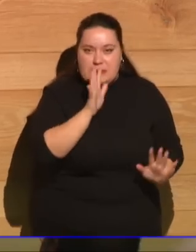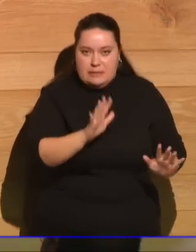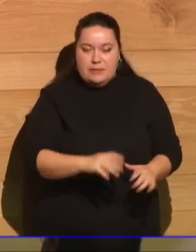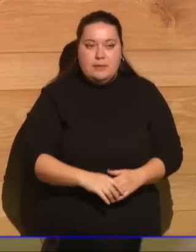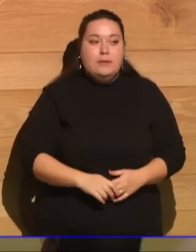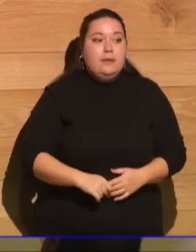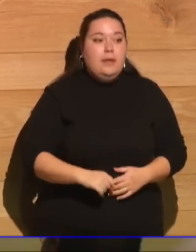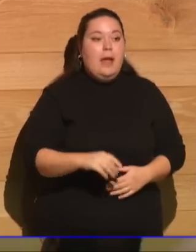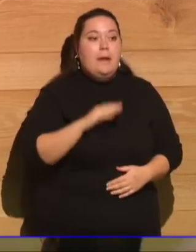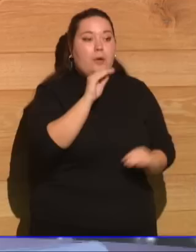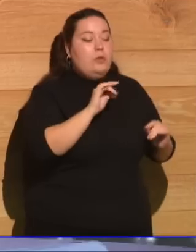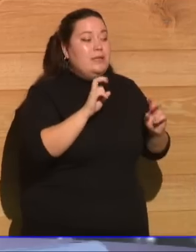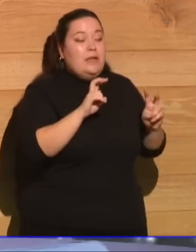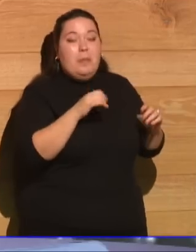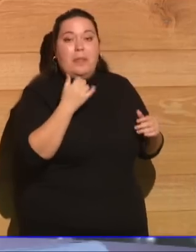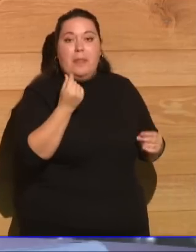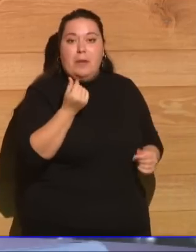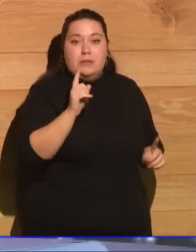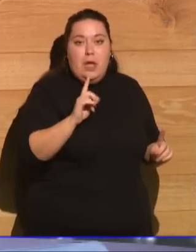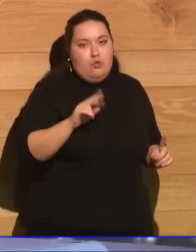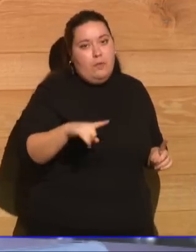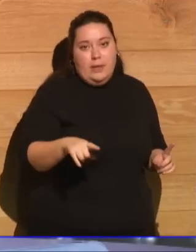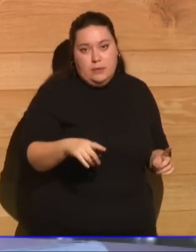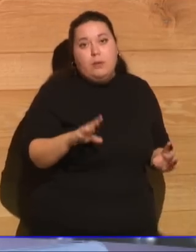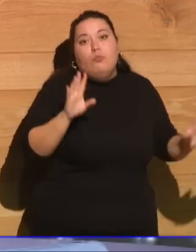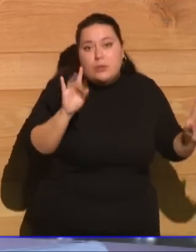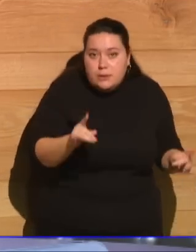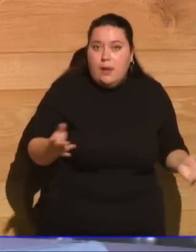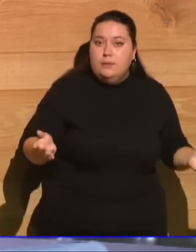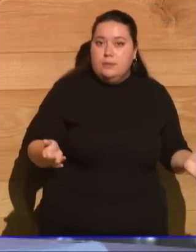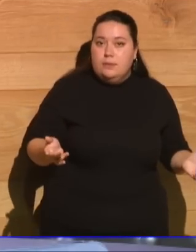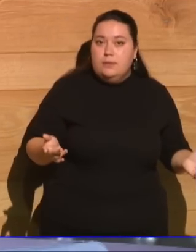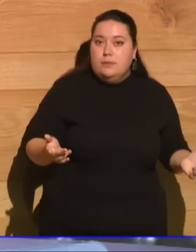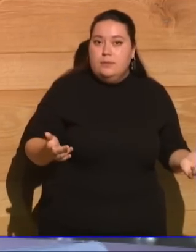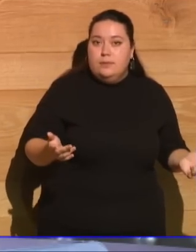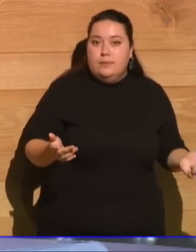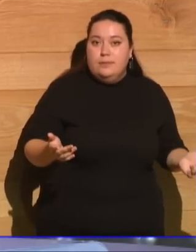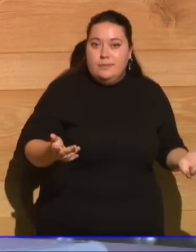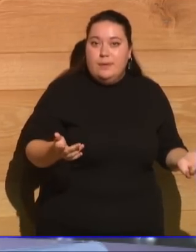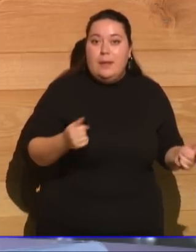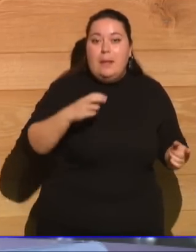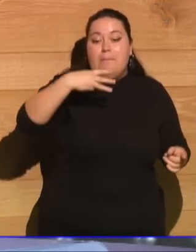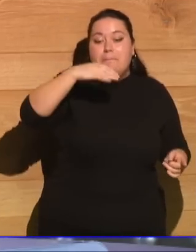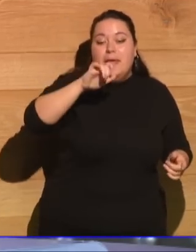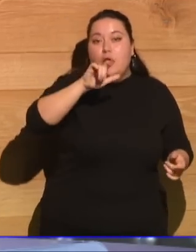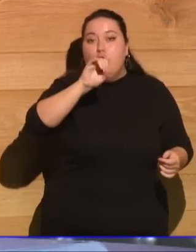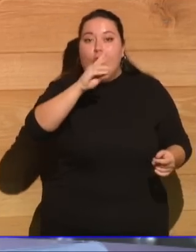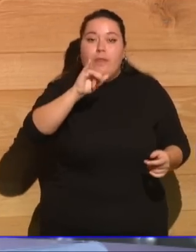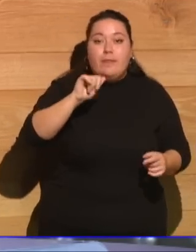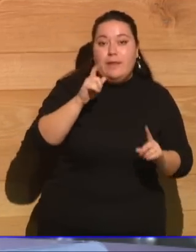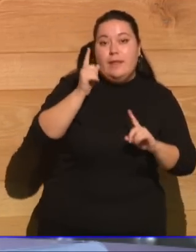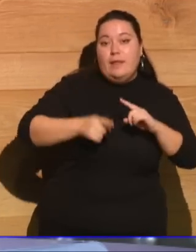estabas haciendo, que no todo es una cuestión de pasta. Sí que es una cuestión de pasta. Pero una de las razones por las que no pudo dirigir Melody es porque